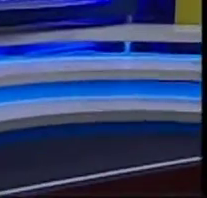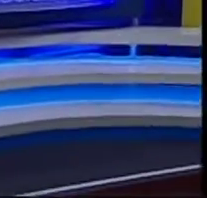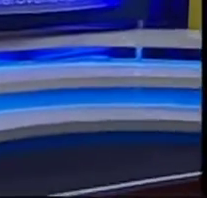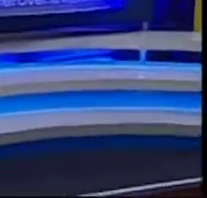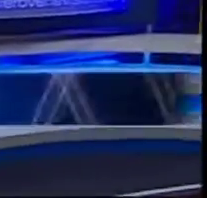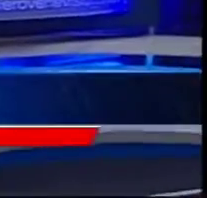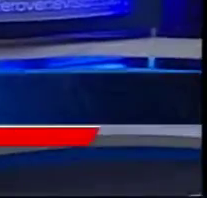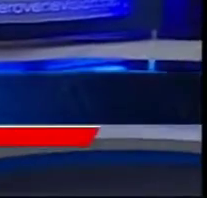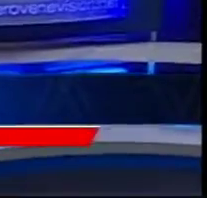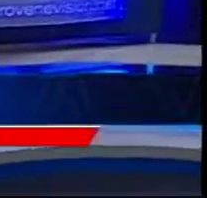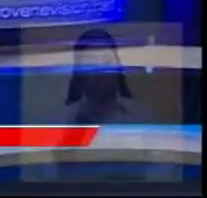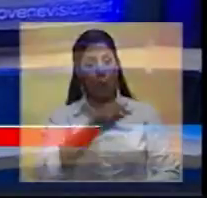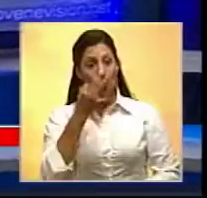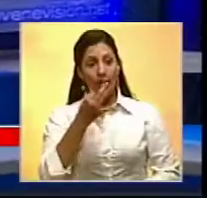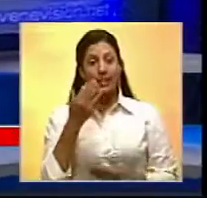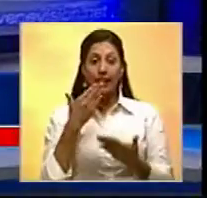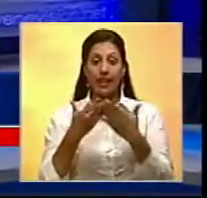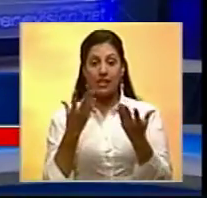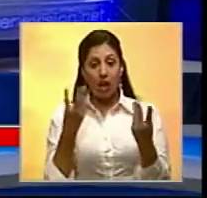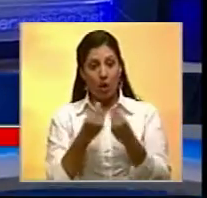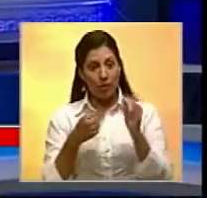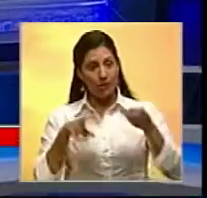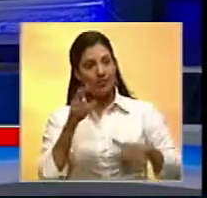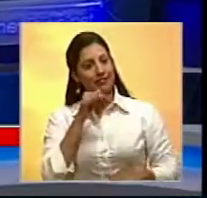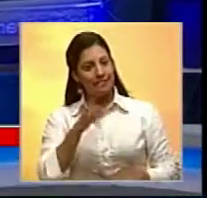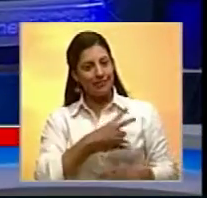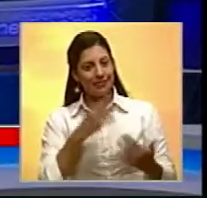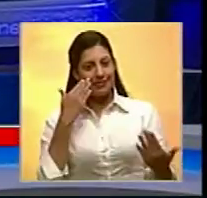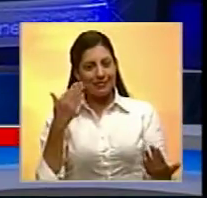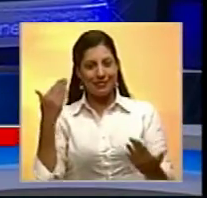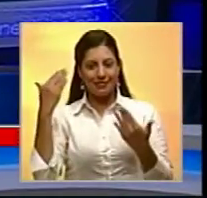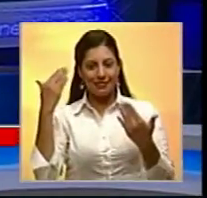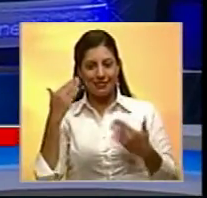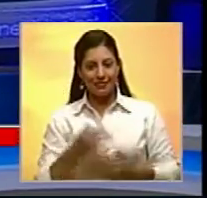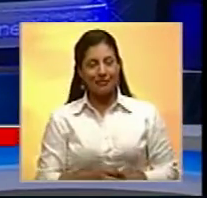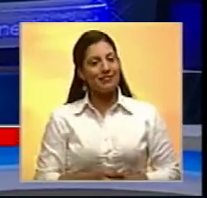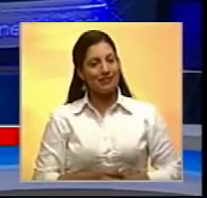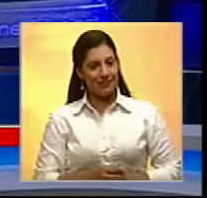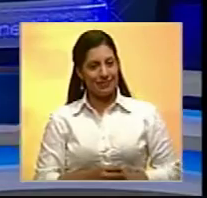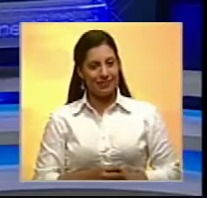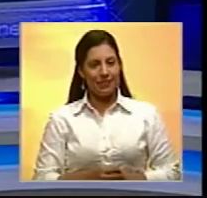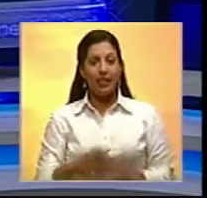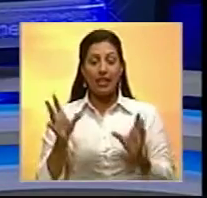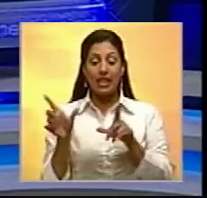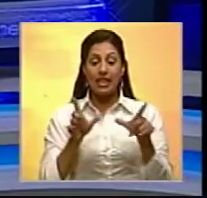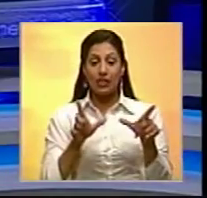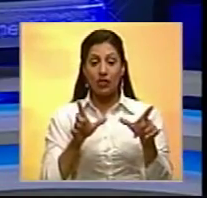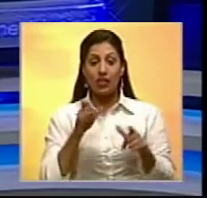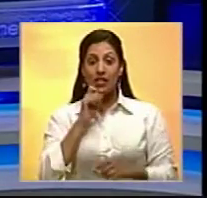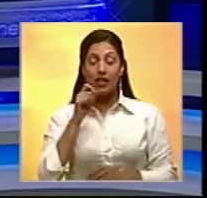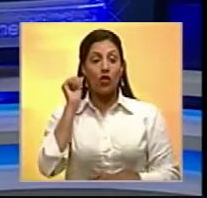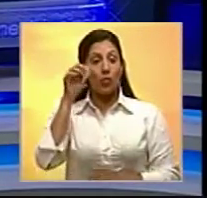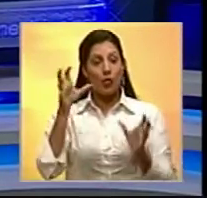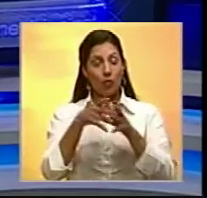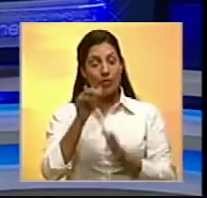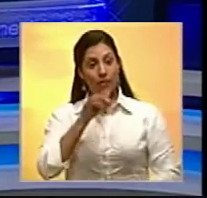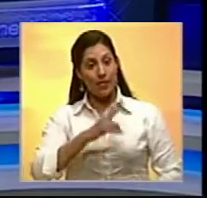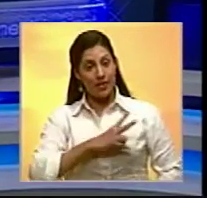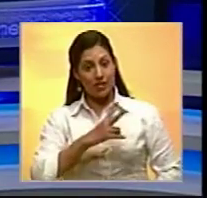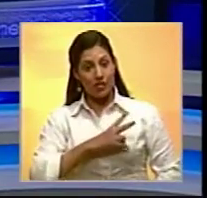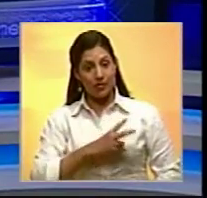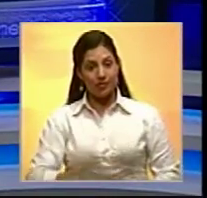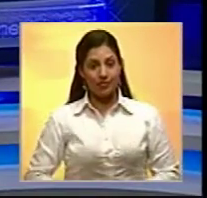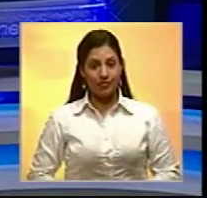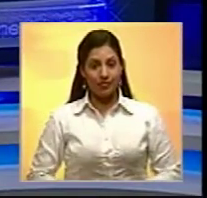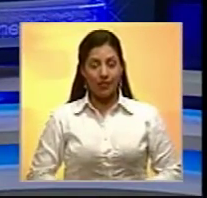¿Qué tal, amigos? Muy buenas tardes. Gracias por acompañarnos en la presente emisión de su Noticiero Venevisión. Ya estamos listas en nombre del equipo de Noticiero